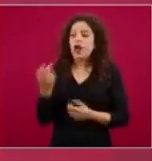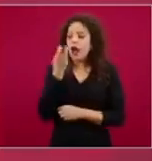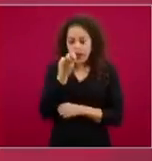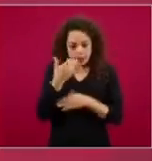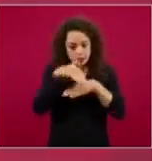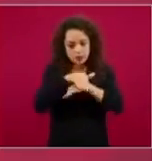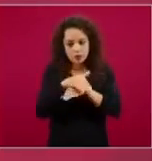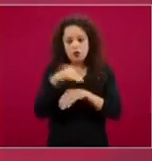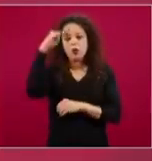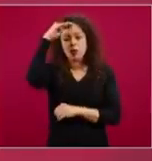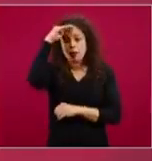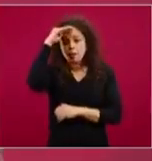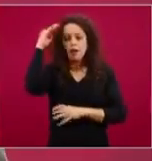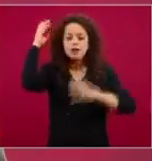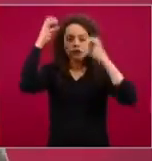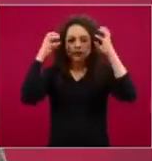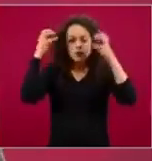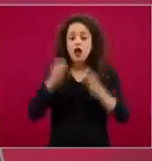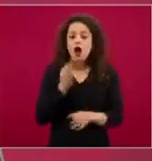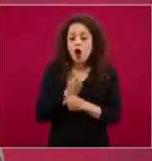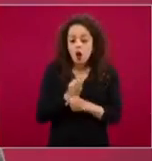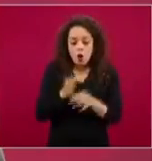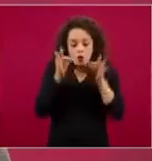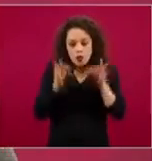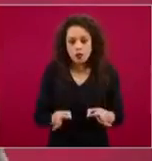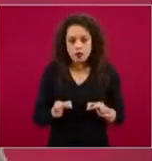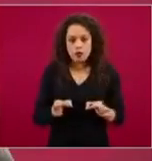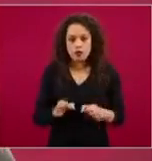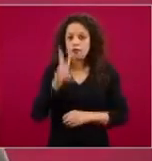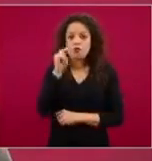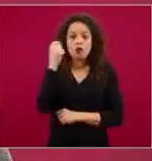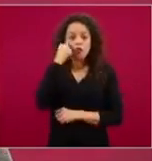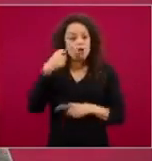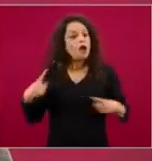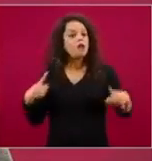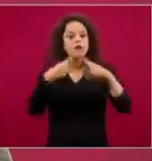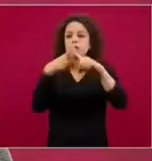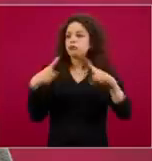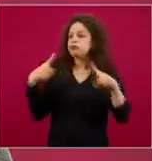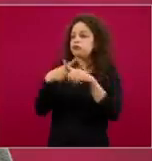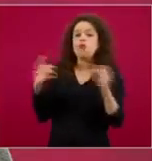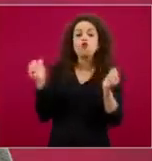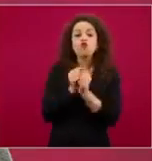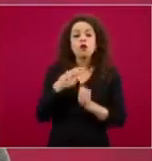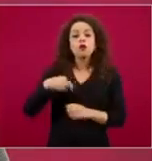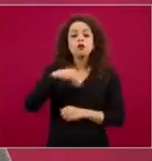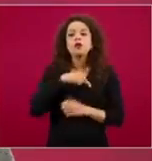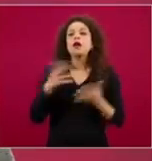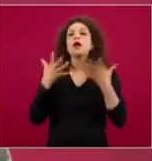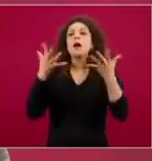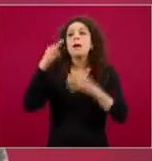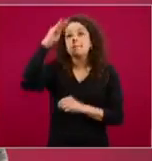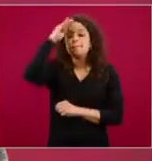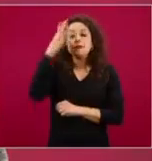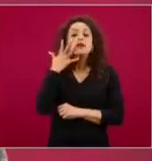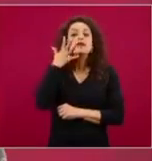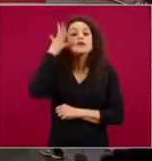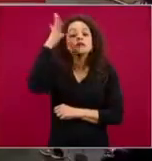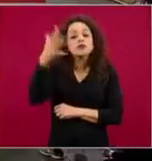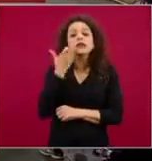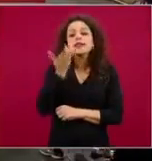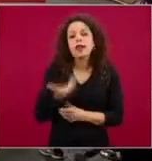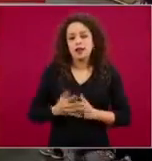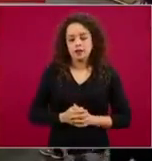la realidad, aunque ésta discrepe de nuestras aspiraciones. Y la segunda pregunta, bueno,